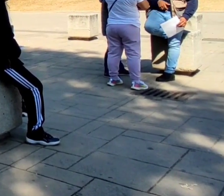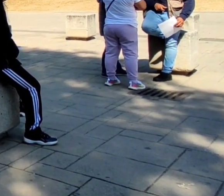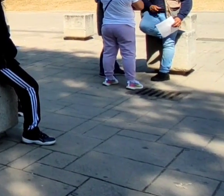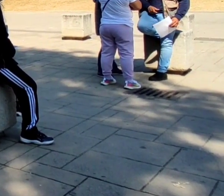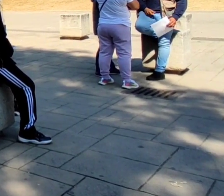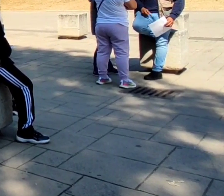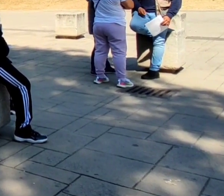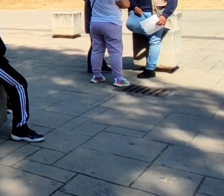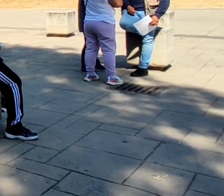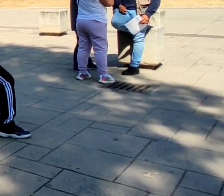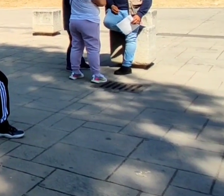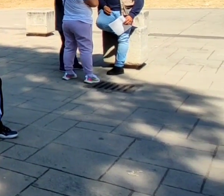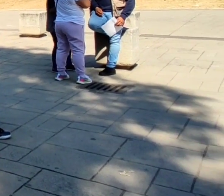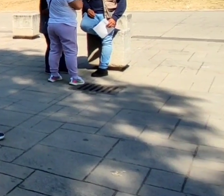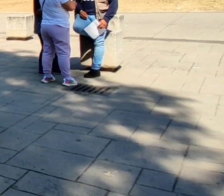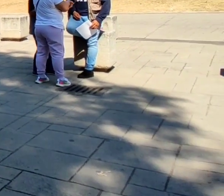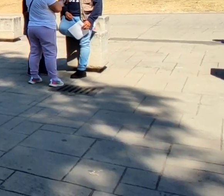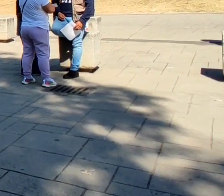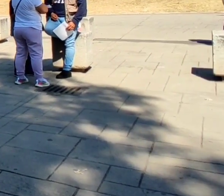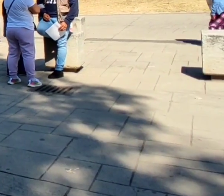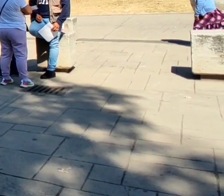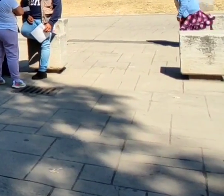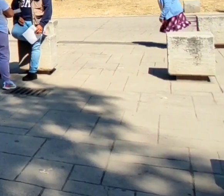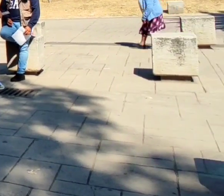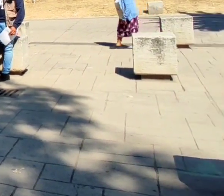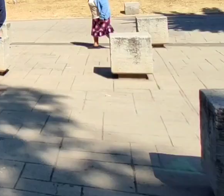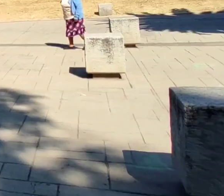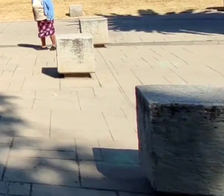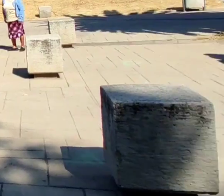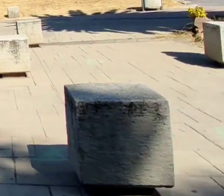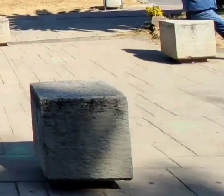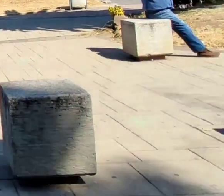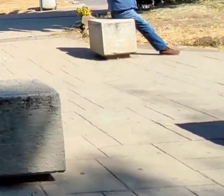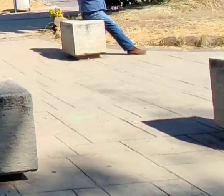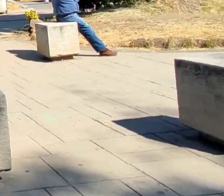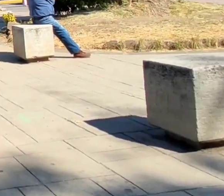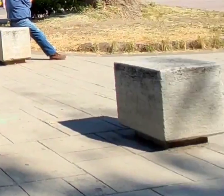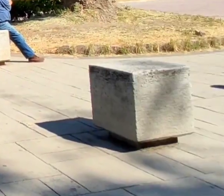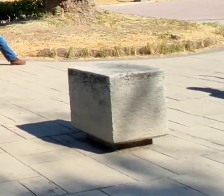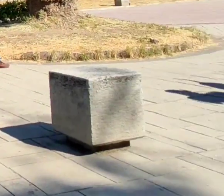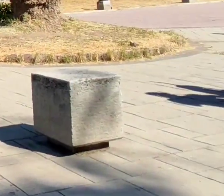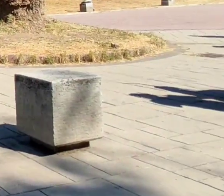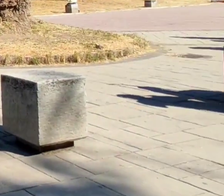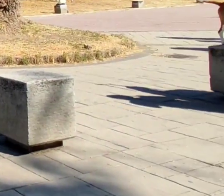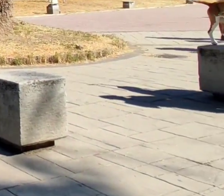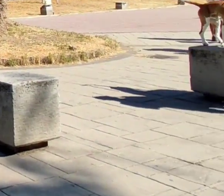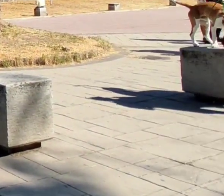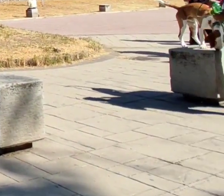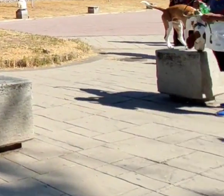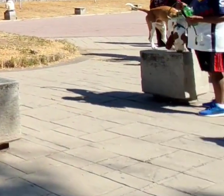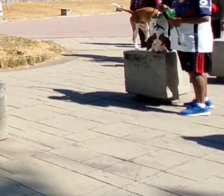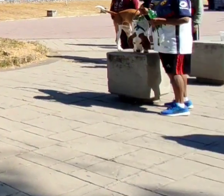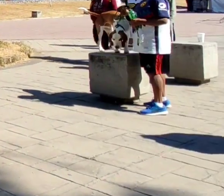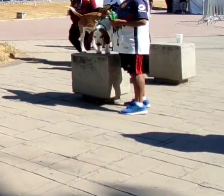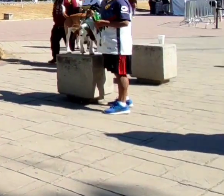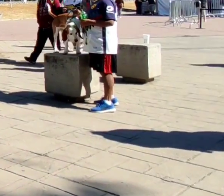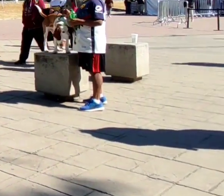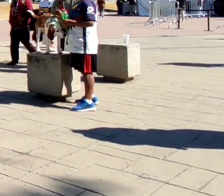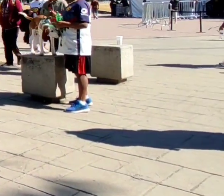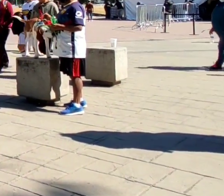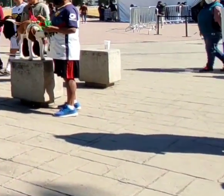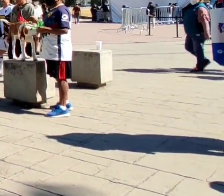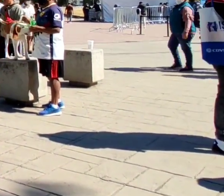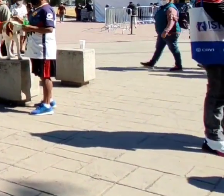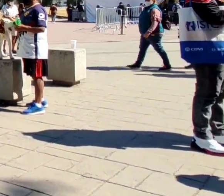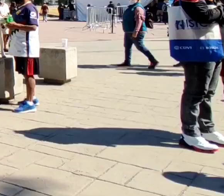que ya se registró en estos últimos meses, julio, agosto, septiembre, octubre y hoy en